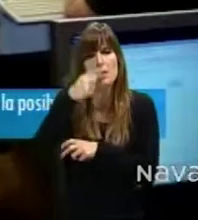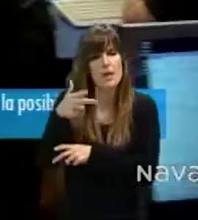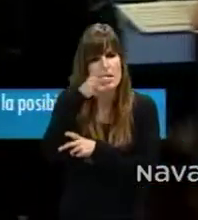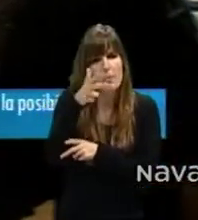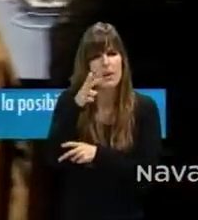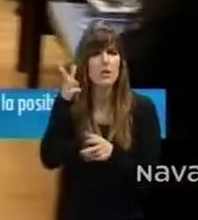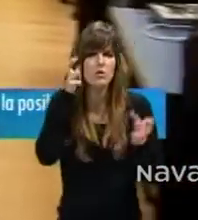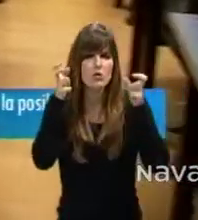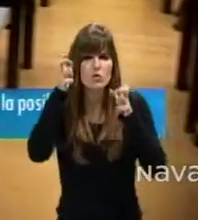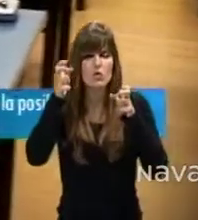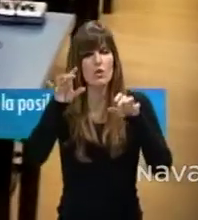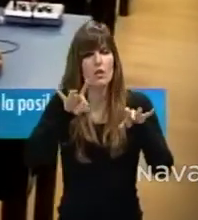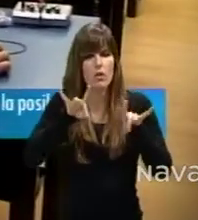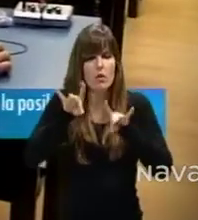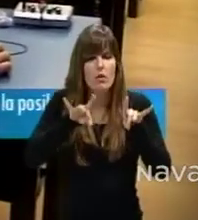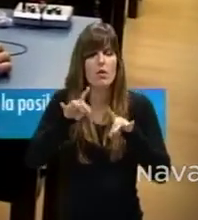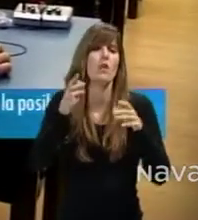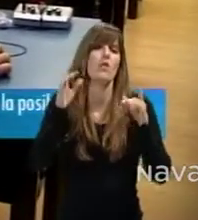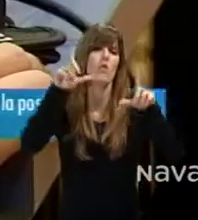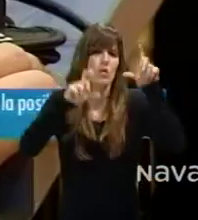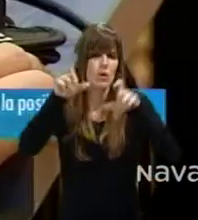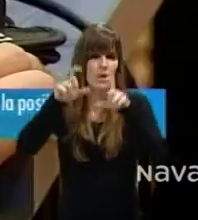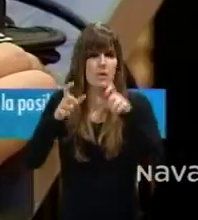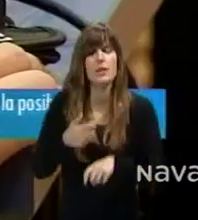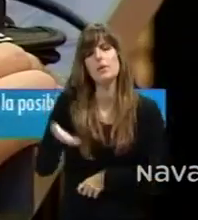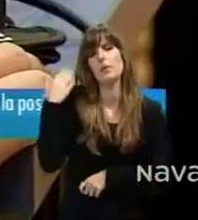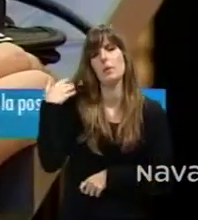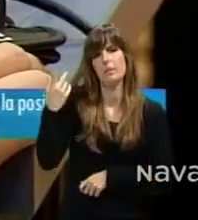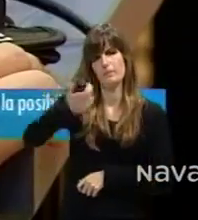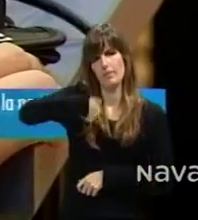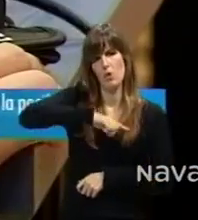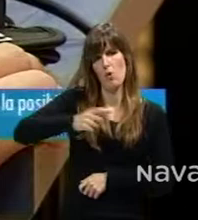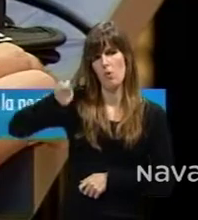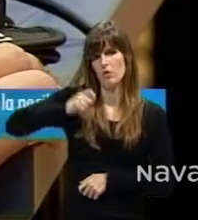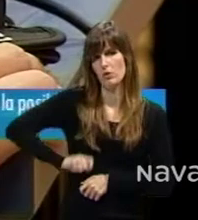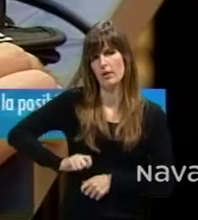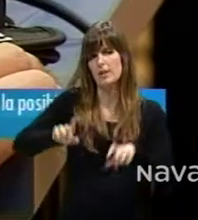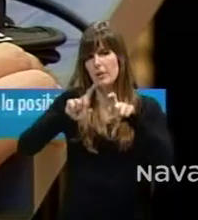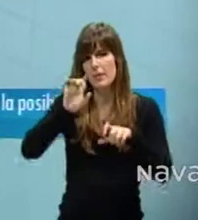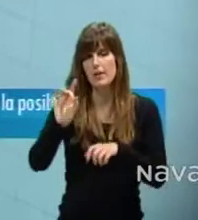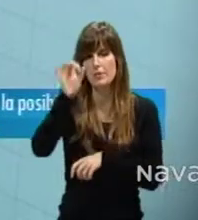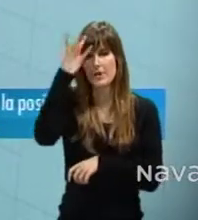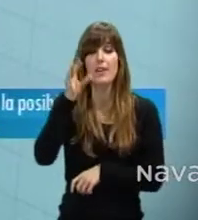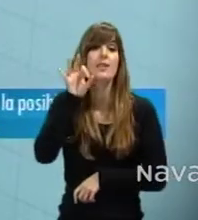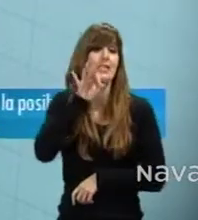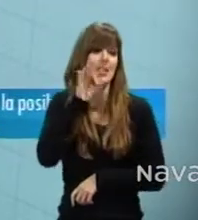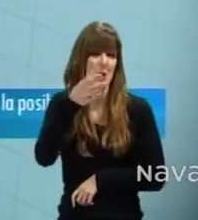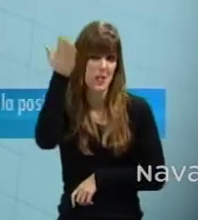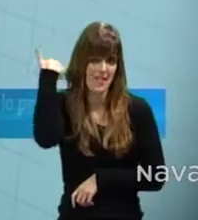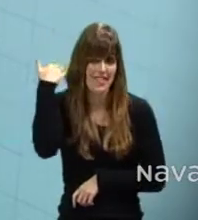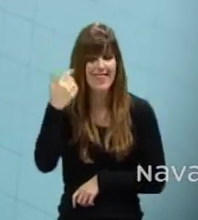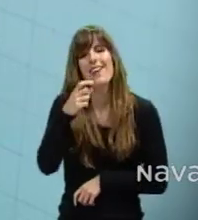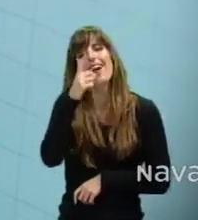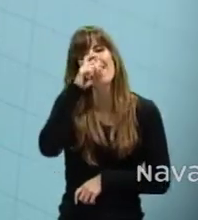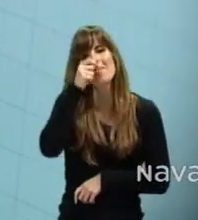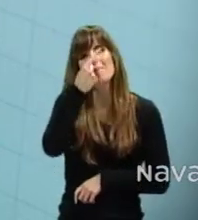fotografía. CTL surgió como una iniciativa de un grupo de profesionales a finales del siglo pasado, en 1999 concretamente.